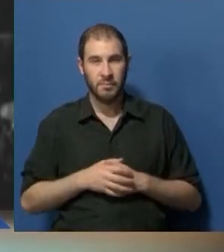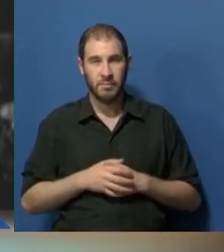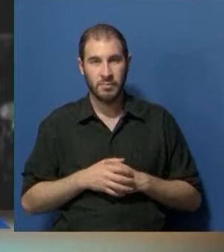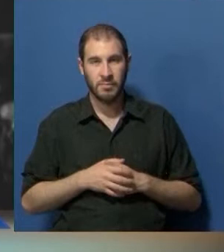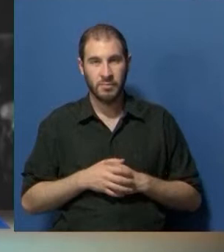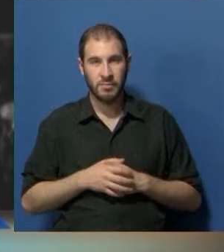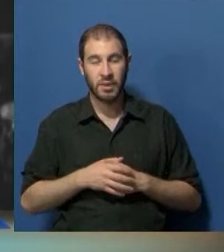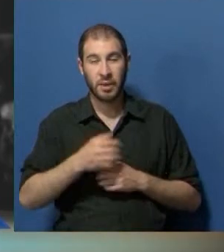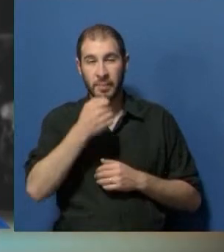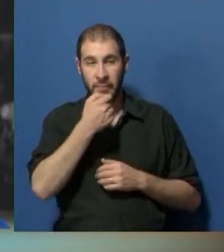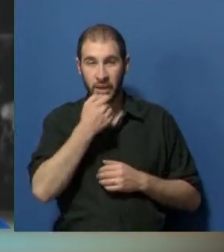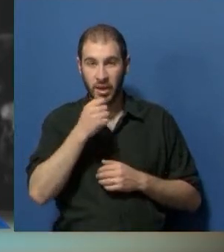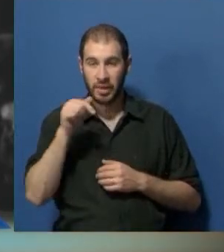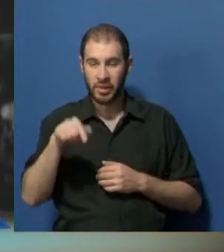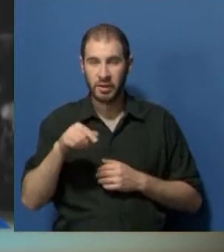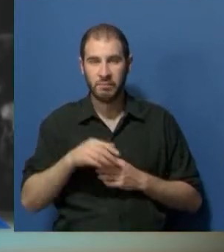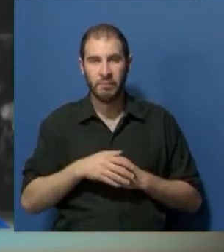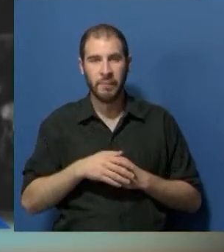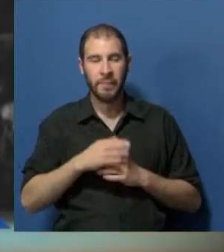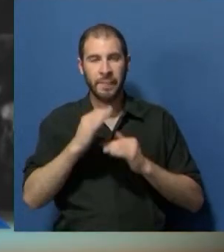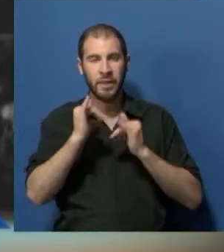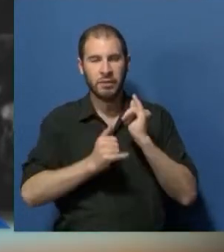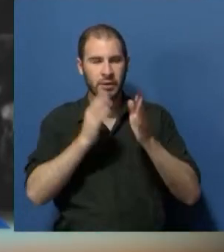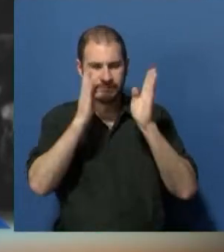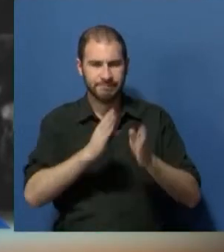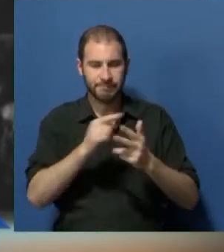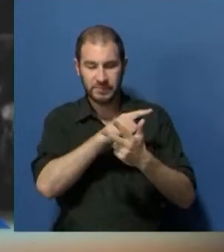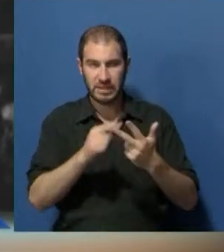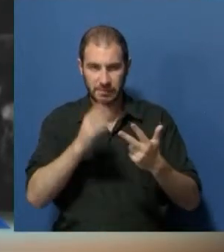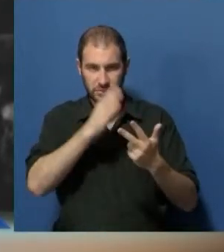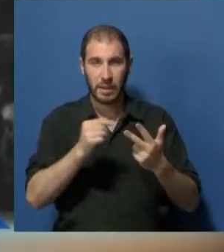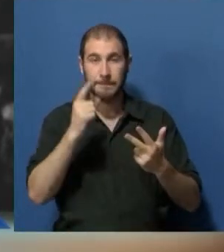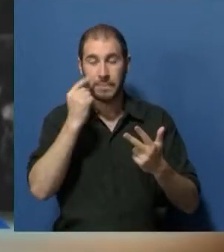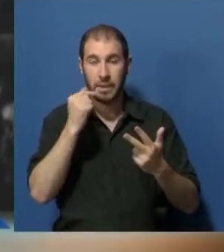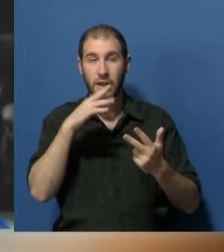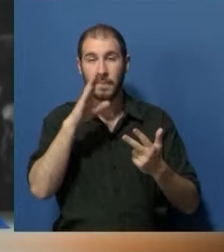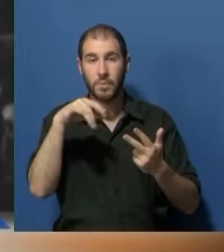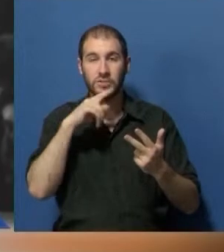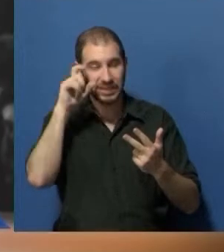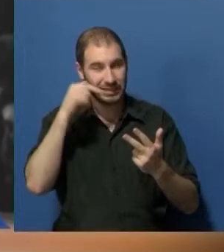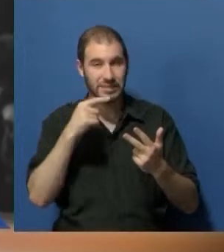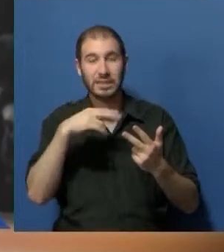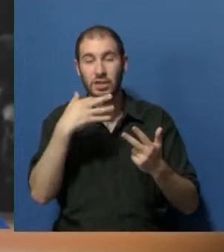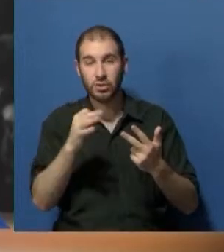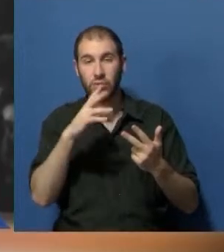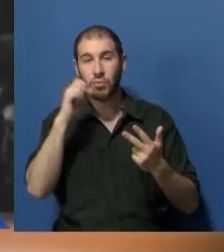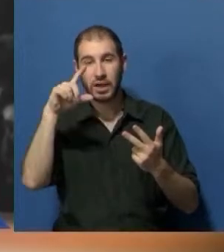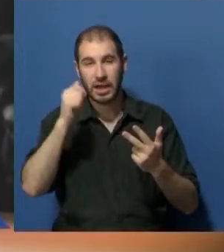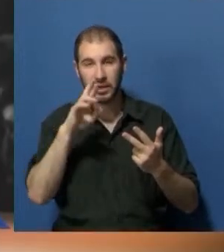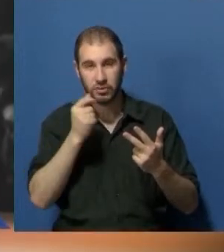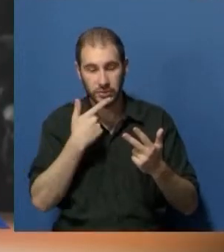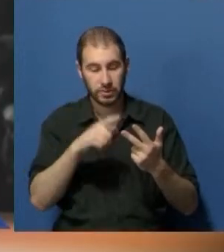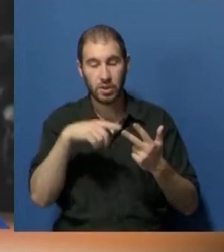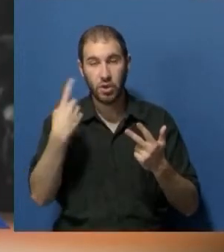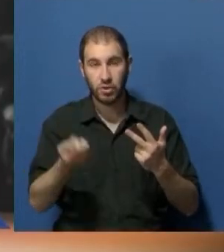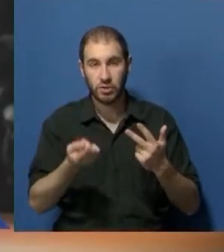el periodista pone el foco en 3 personajes: en el padre, Juan Montes, en su hijo, Juan Carlos Montes,